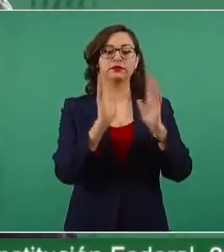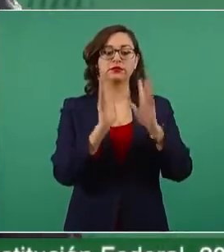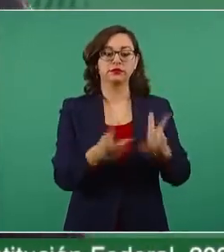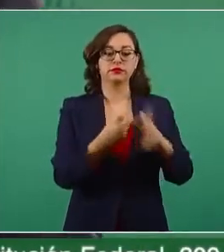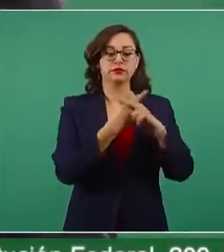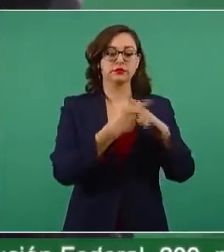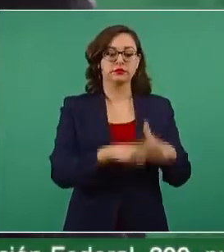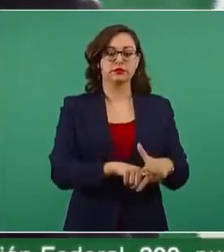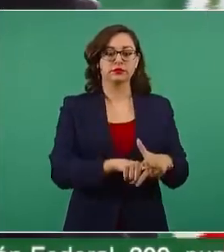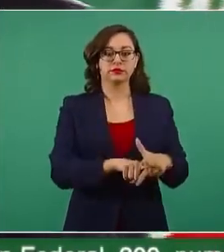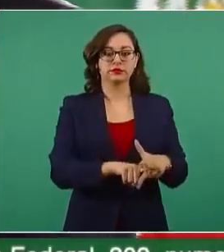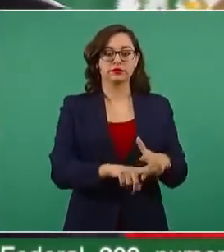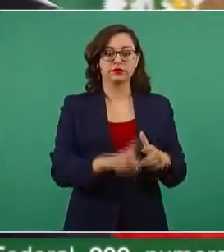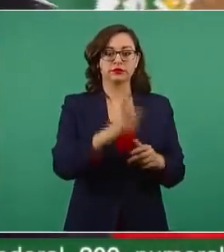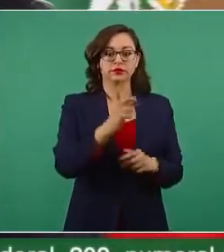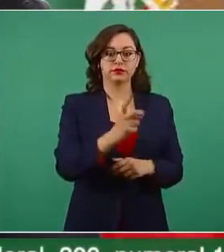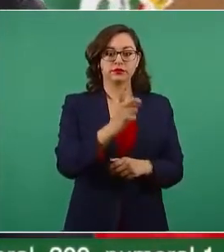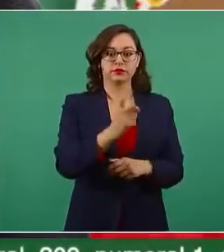de 39 a 40